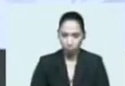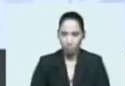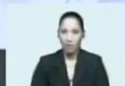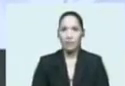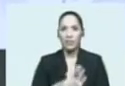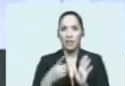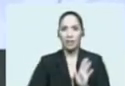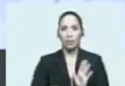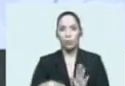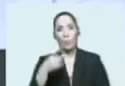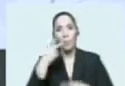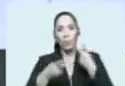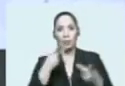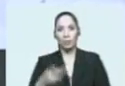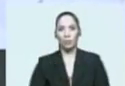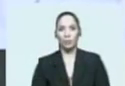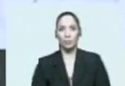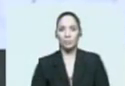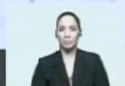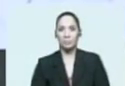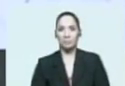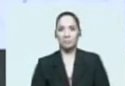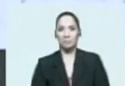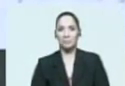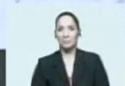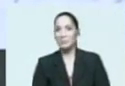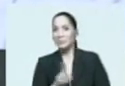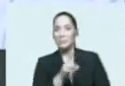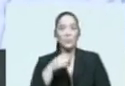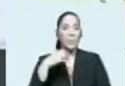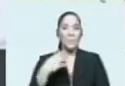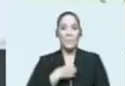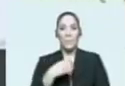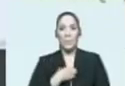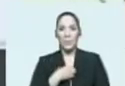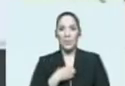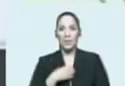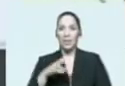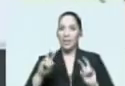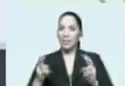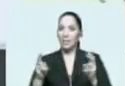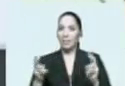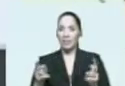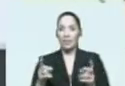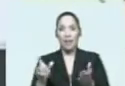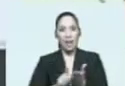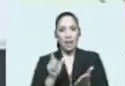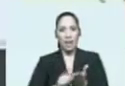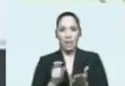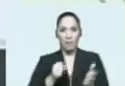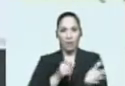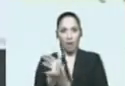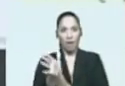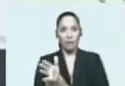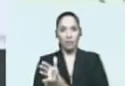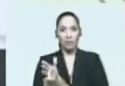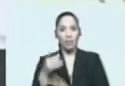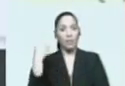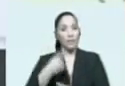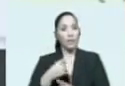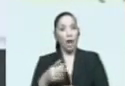elementales los estudiantes no podían luchar por los textos escolares gratuitos porque tenían que luchar primero contra el cobro de la matrícula